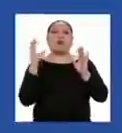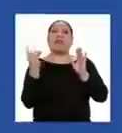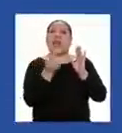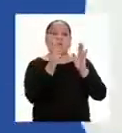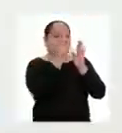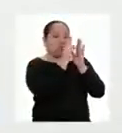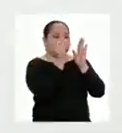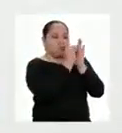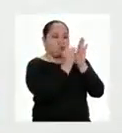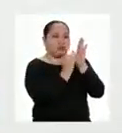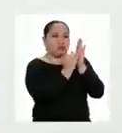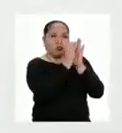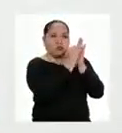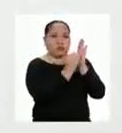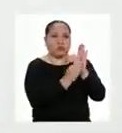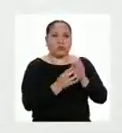Gracias.